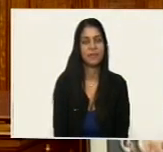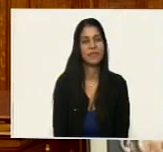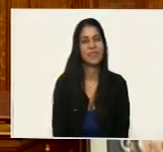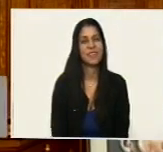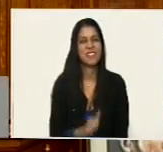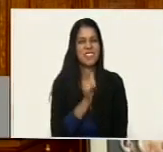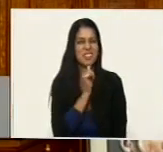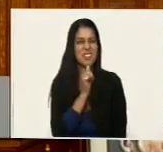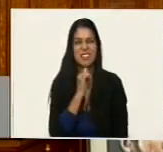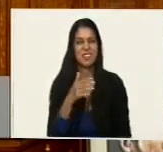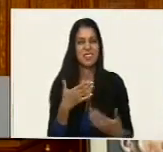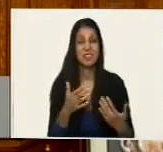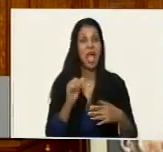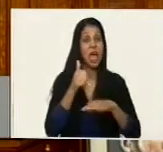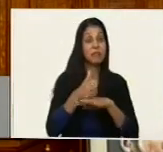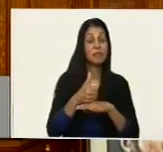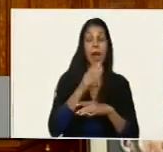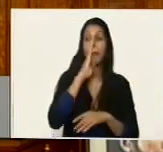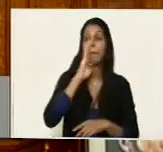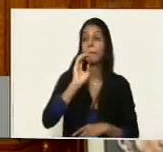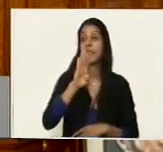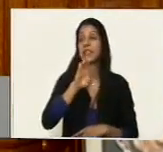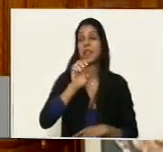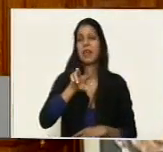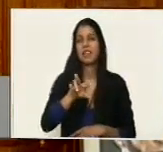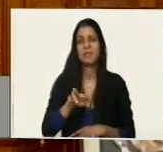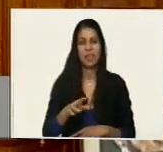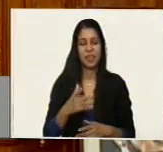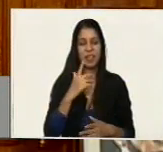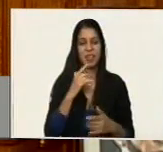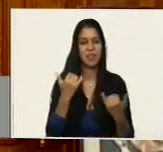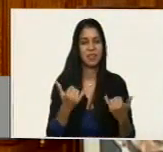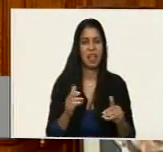eran y quiénes era la directiva? Solo le pediríamos,